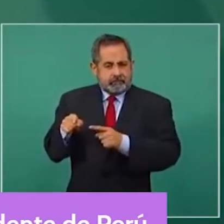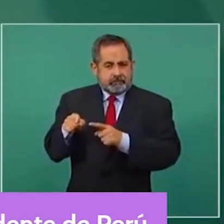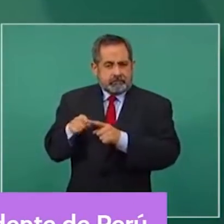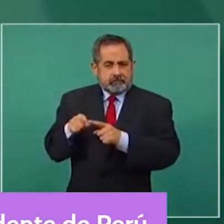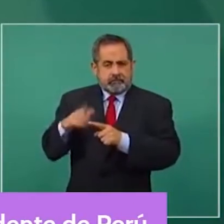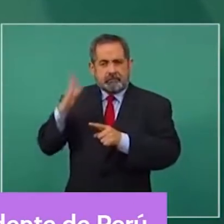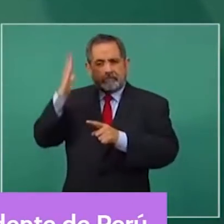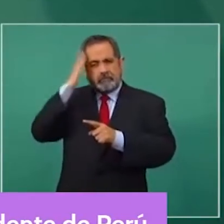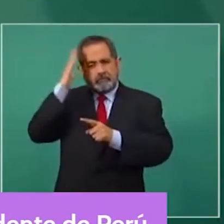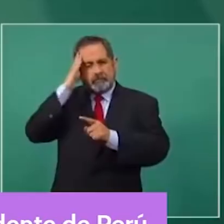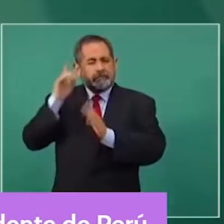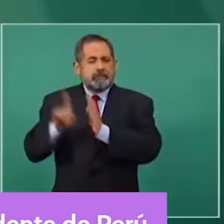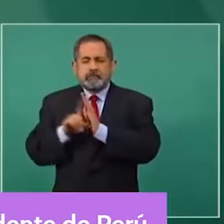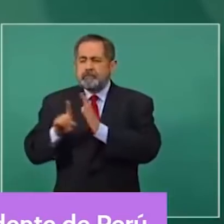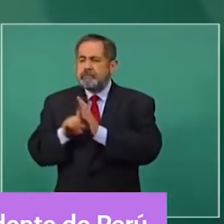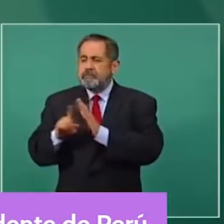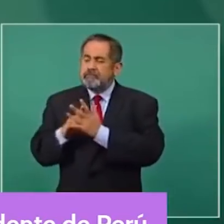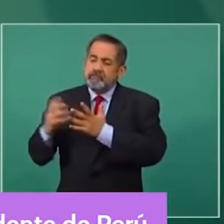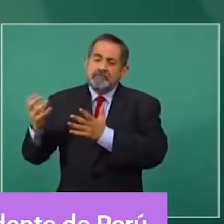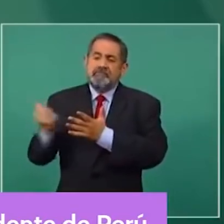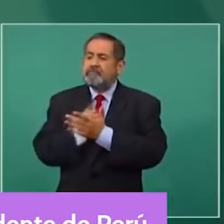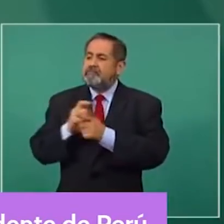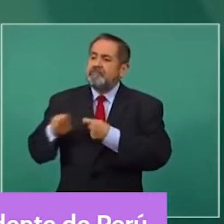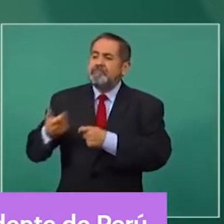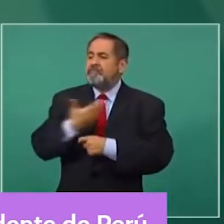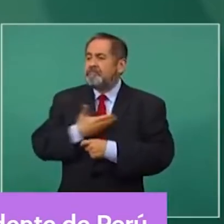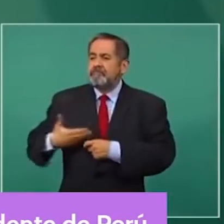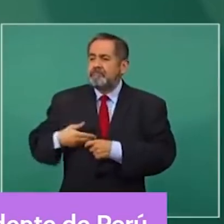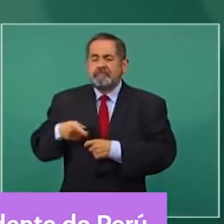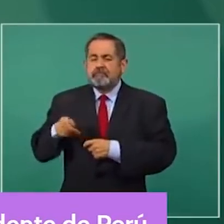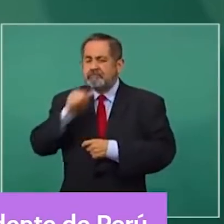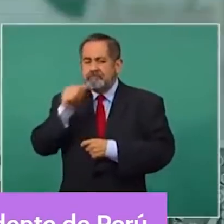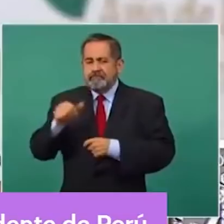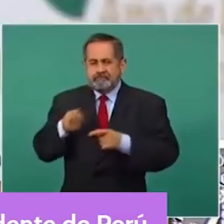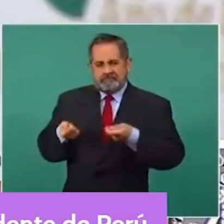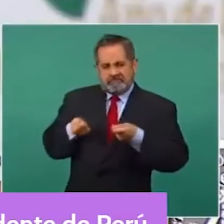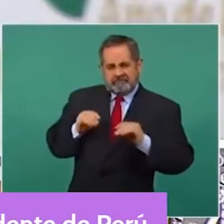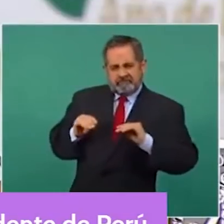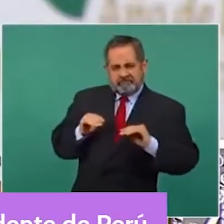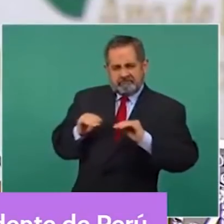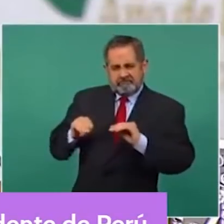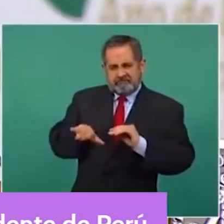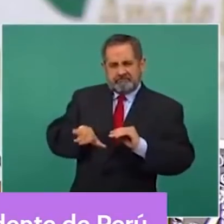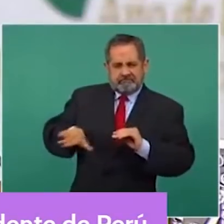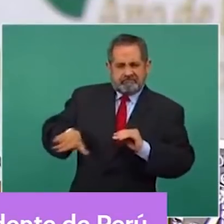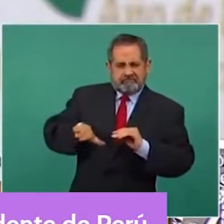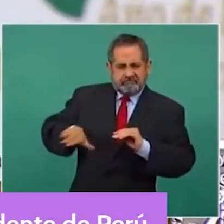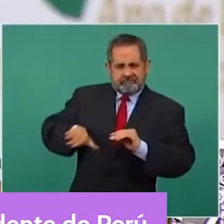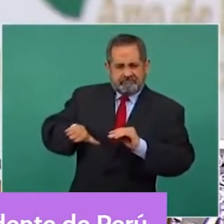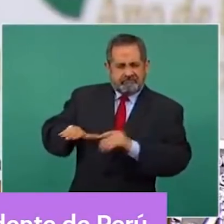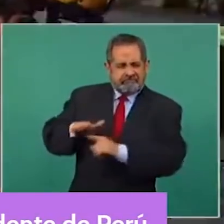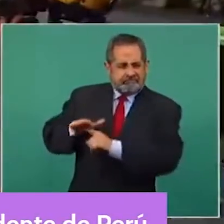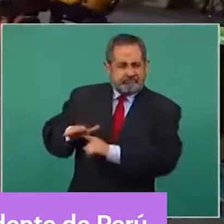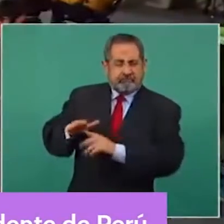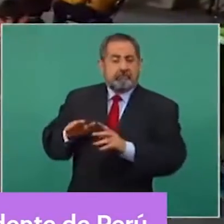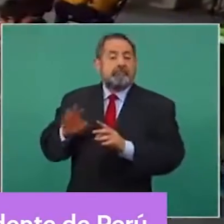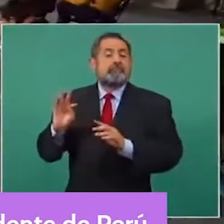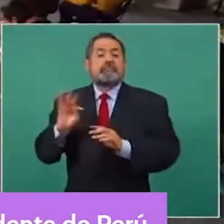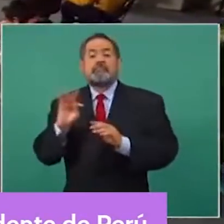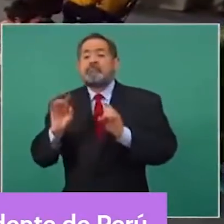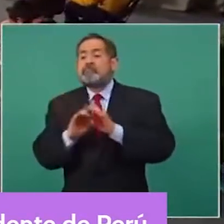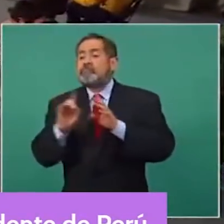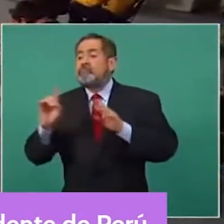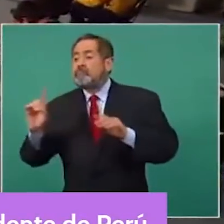un líder popular a gobernar. Y que si llegaba un líder popular,